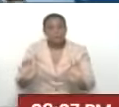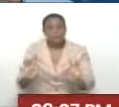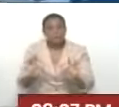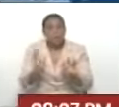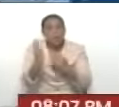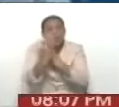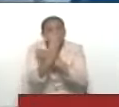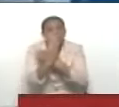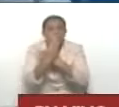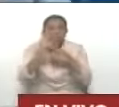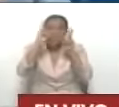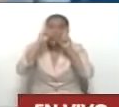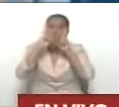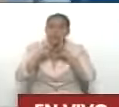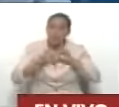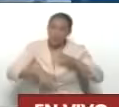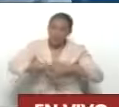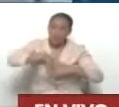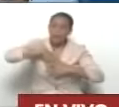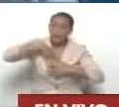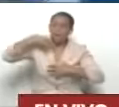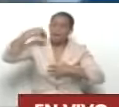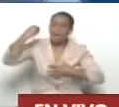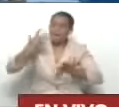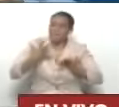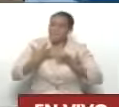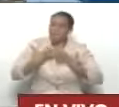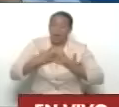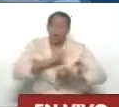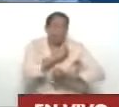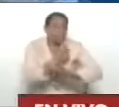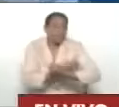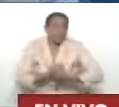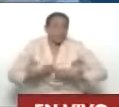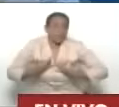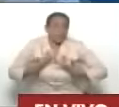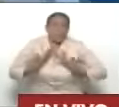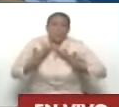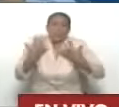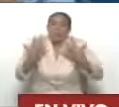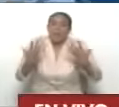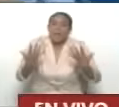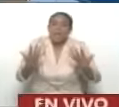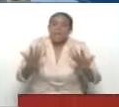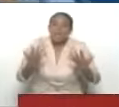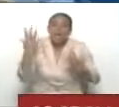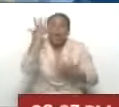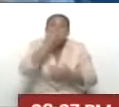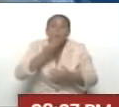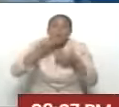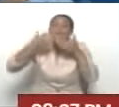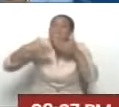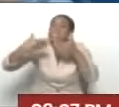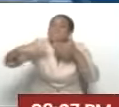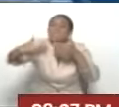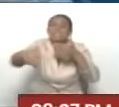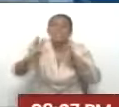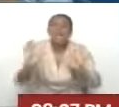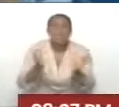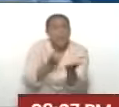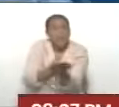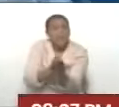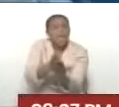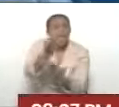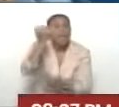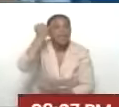Conserven la pureza del alma, alimenten su energía y su espíritu, que serán jóvenes eternos si son leales a